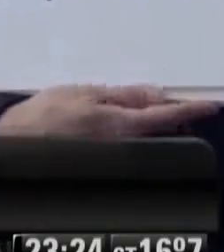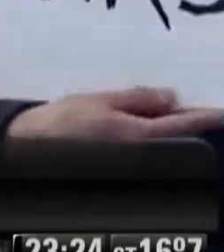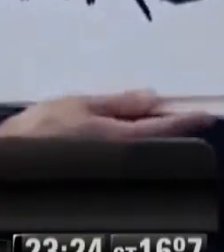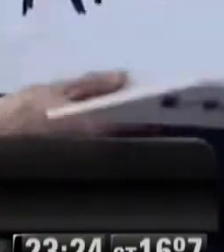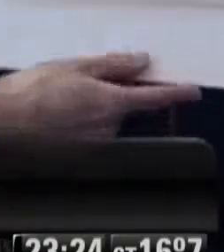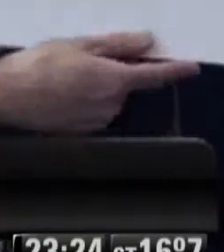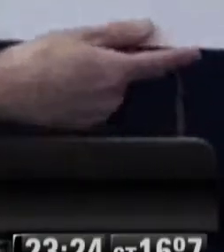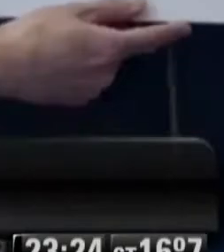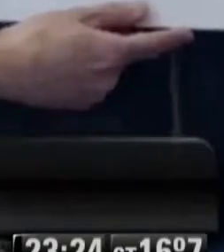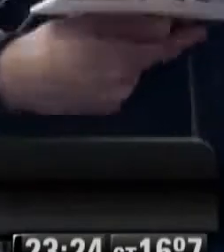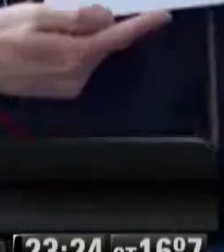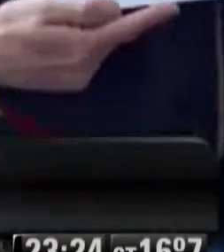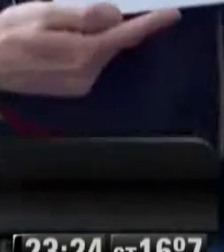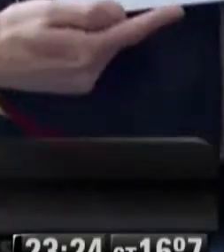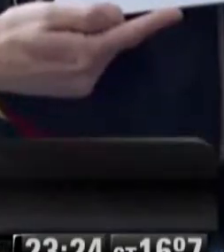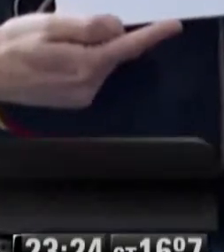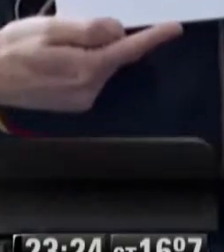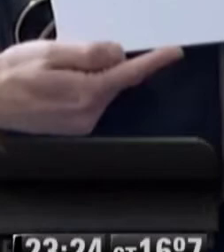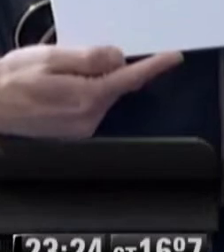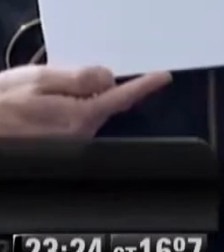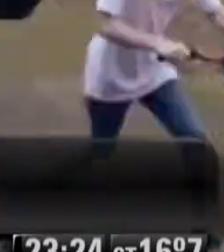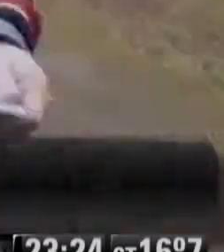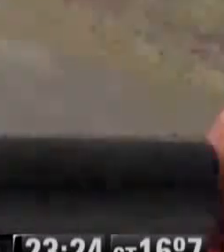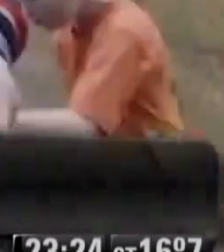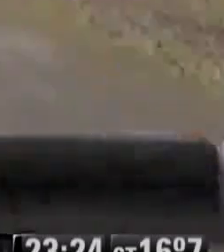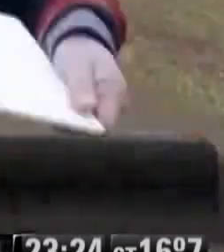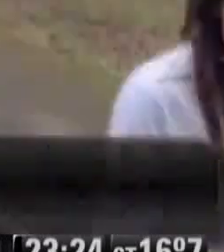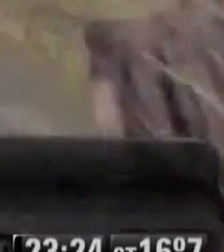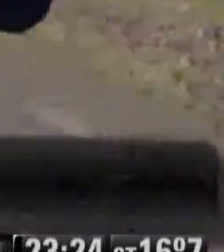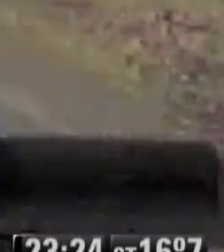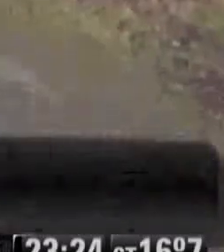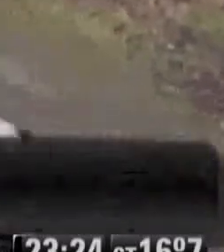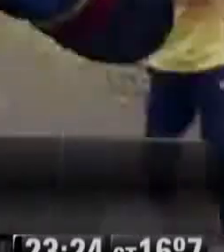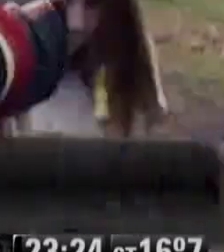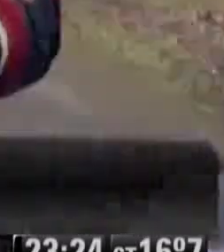If Messi was an Englishman, if Messi was an